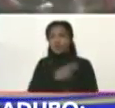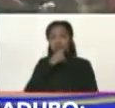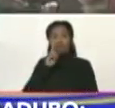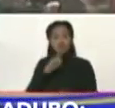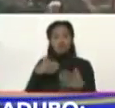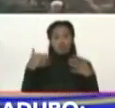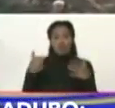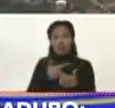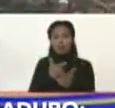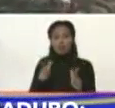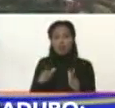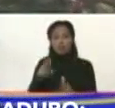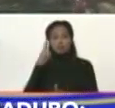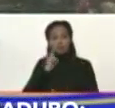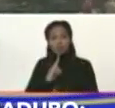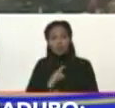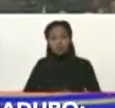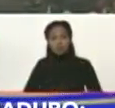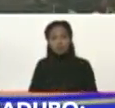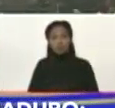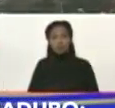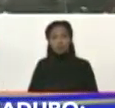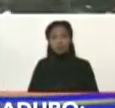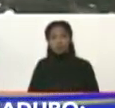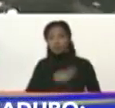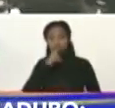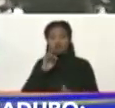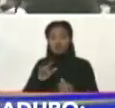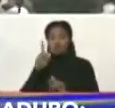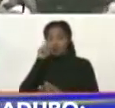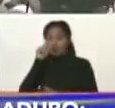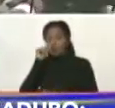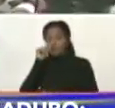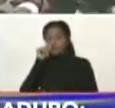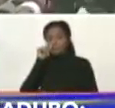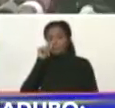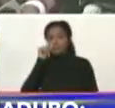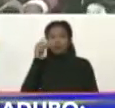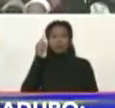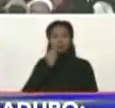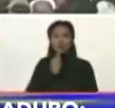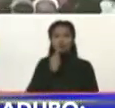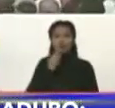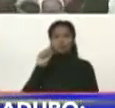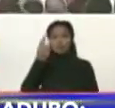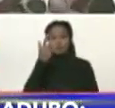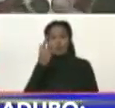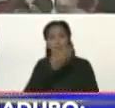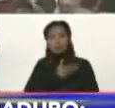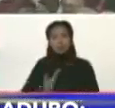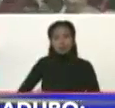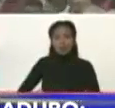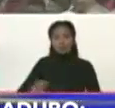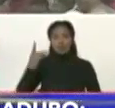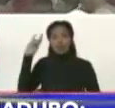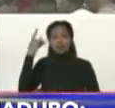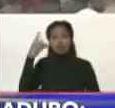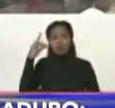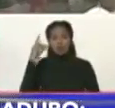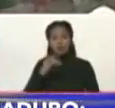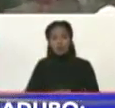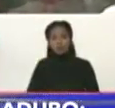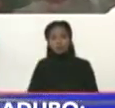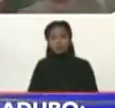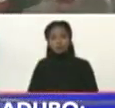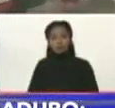gran libertador Simón Bolívar, a nombre del gran mariscal de Ayacucho, primer presidente de Bolivia en todo José de Sucre, a